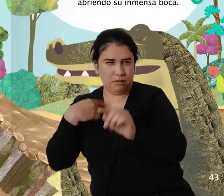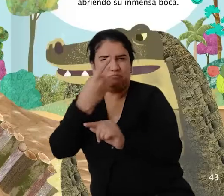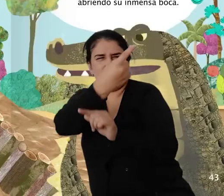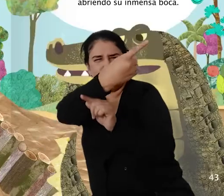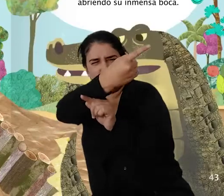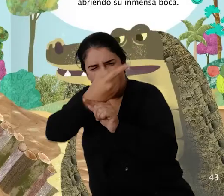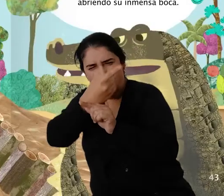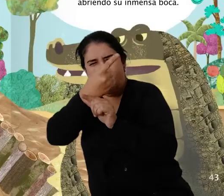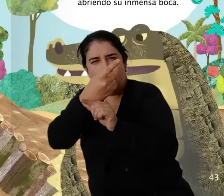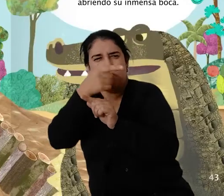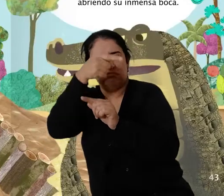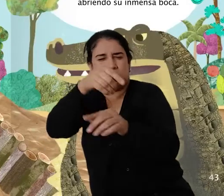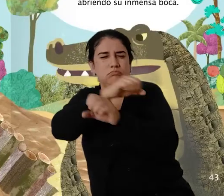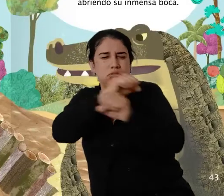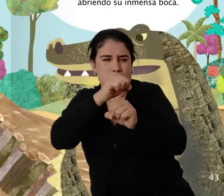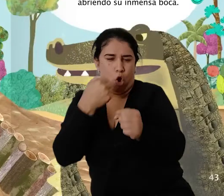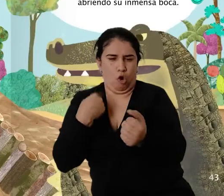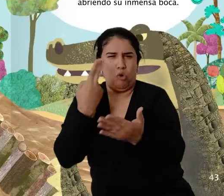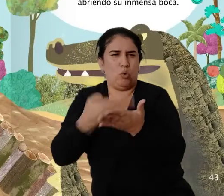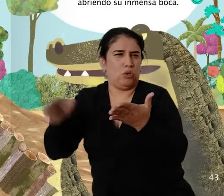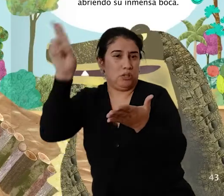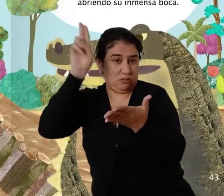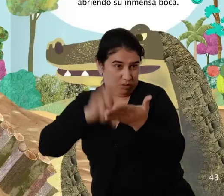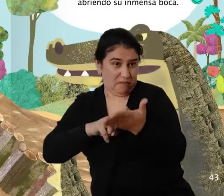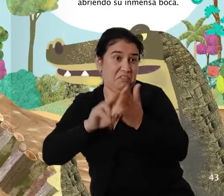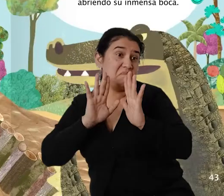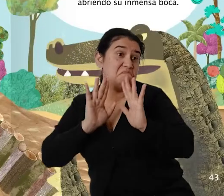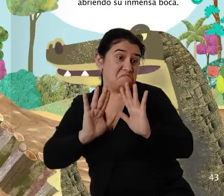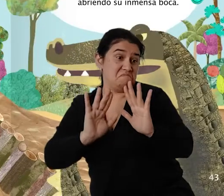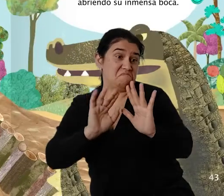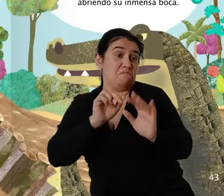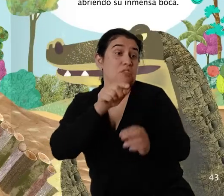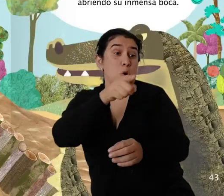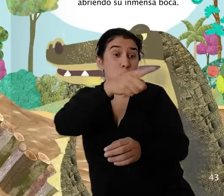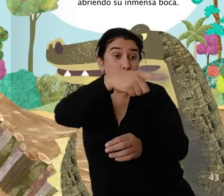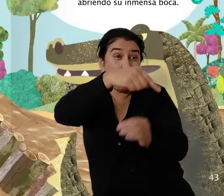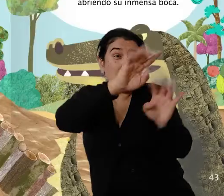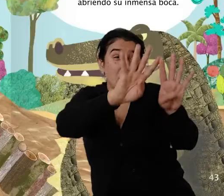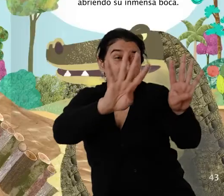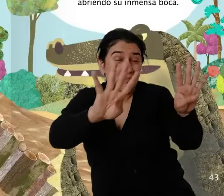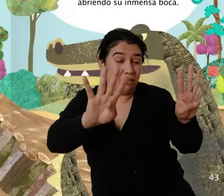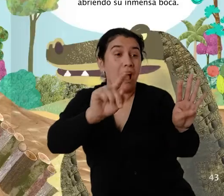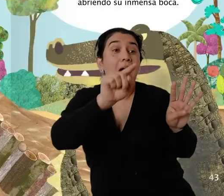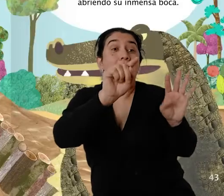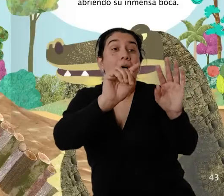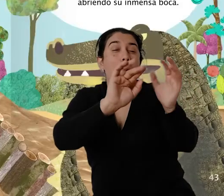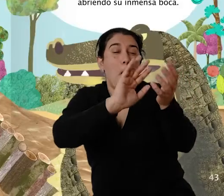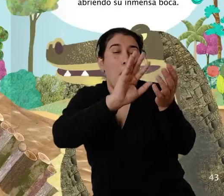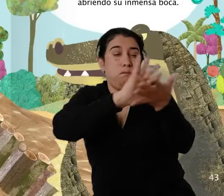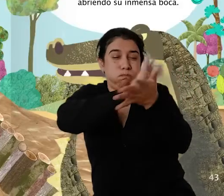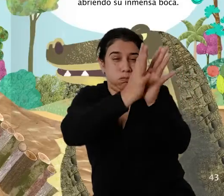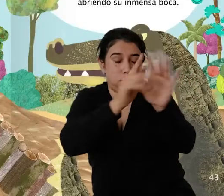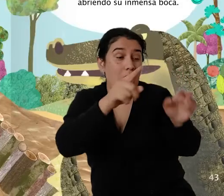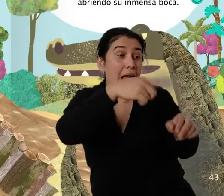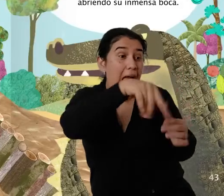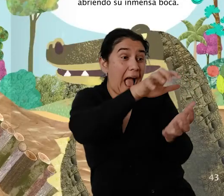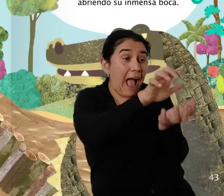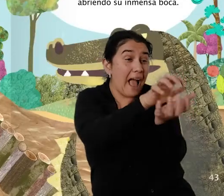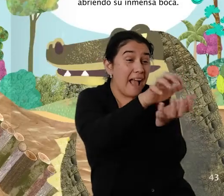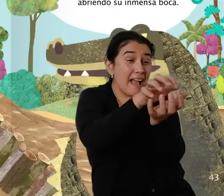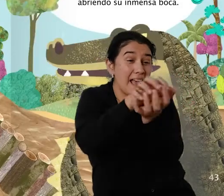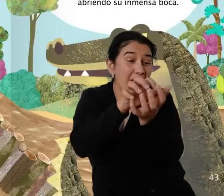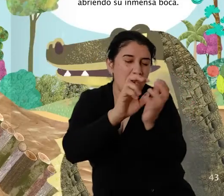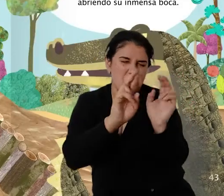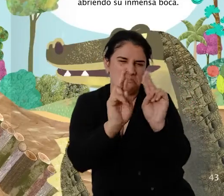dique y para que no quieran hacer otro, los vamos a deshacer después a ustedes, a cañonazos. No va a quedar ni uno solo vivo,